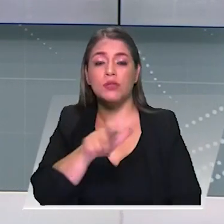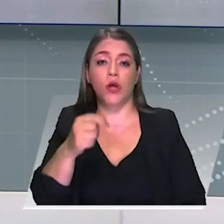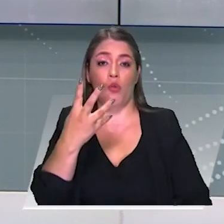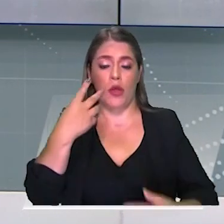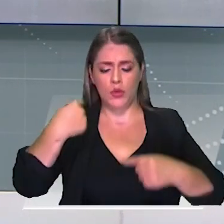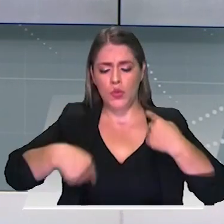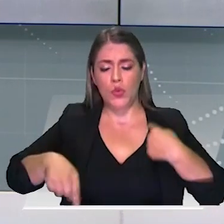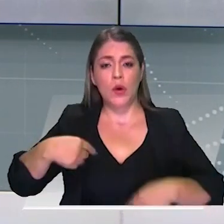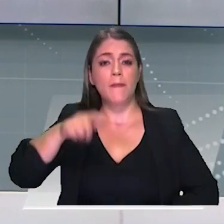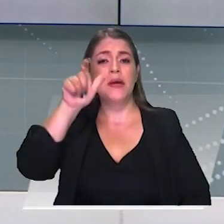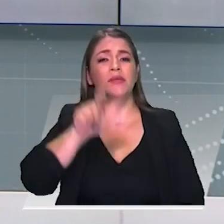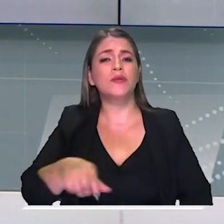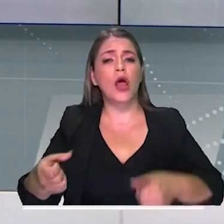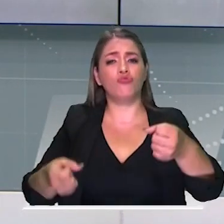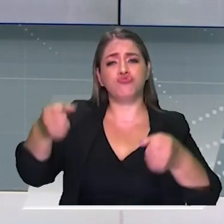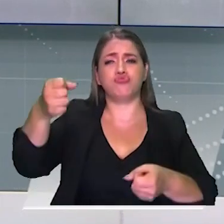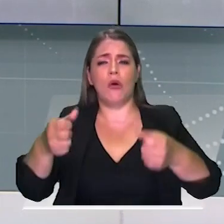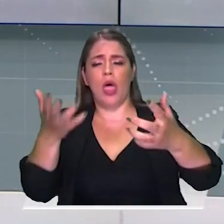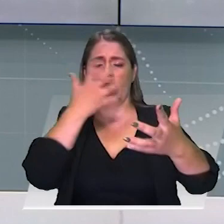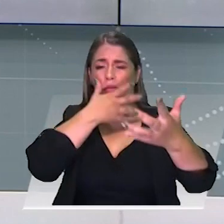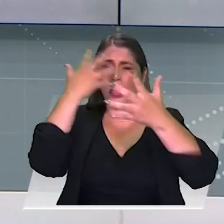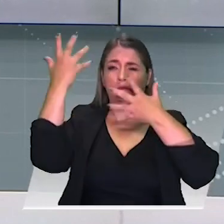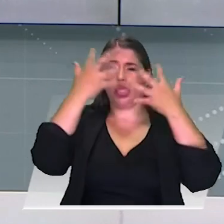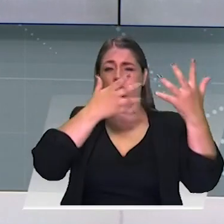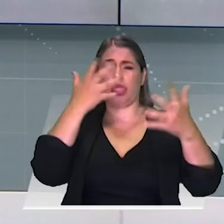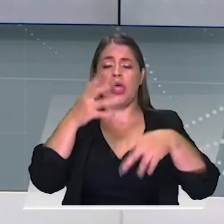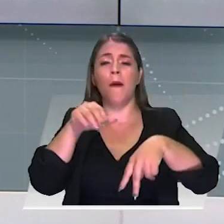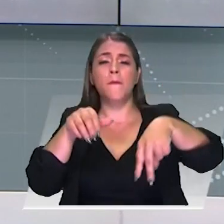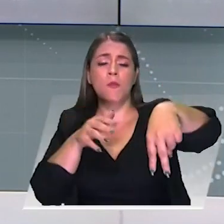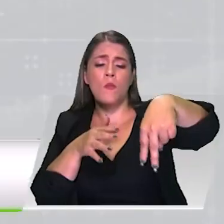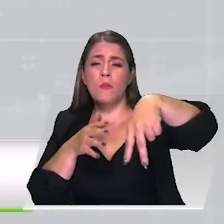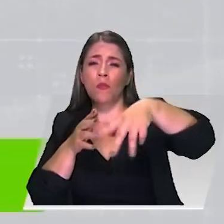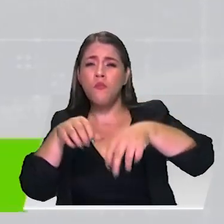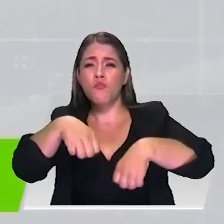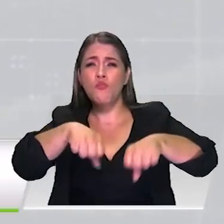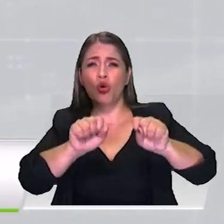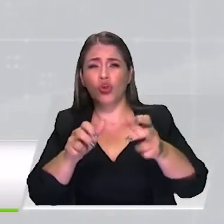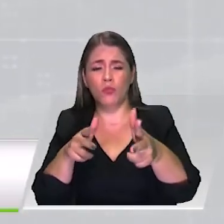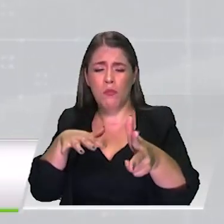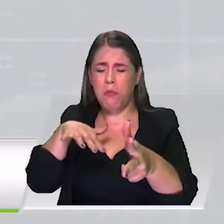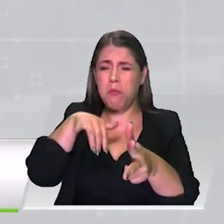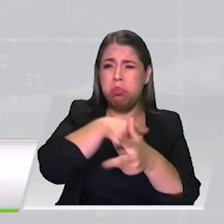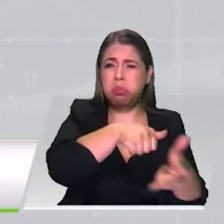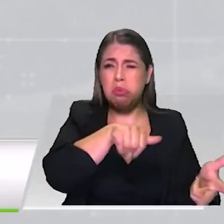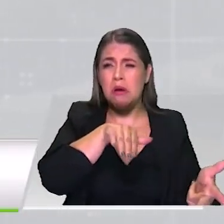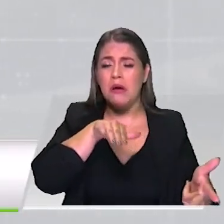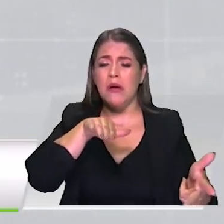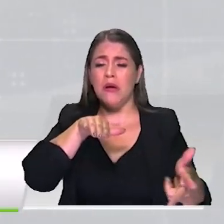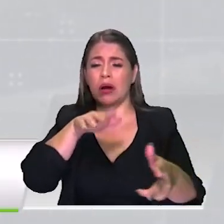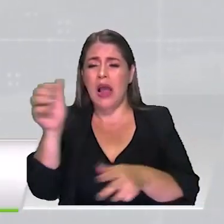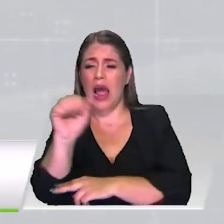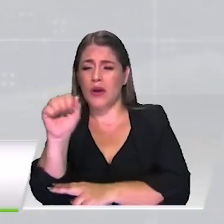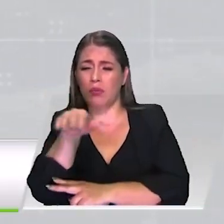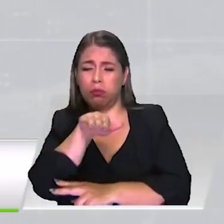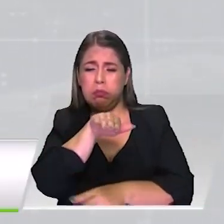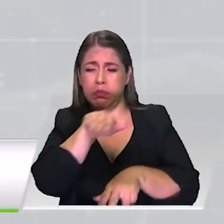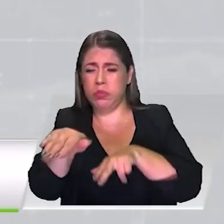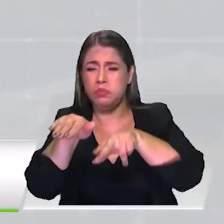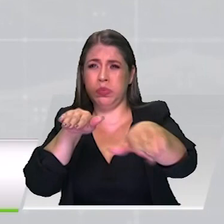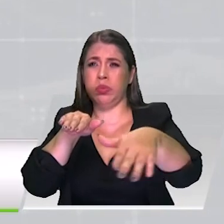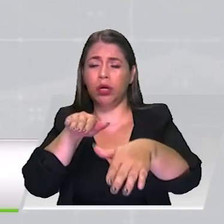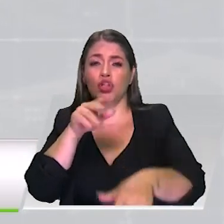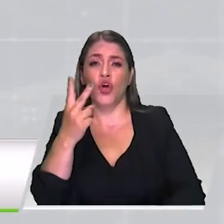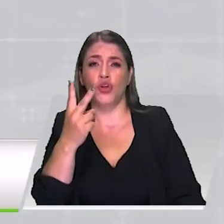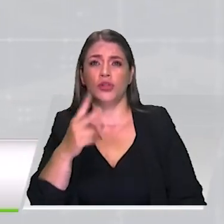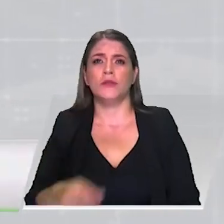de embriaguez e impactó a 2 vehículos y una moto. Un automóvil que transitaba la vía turbo hacia apartado impactó a